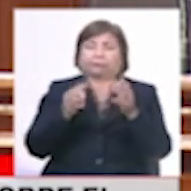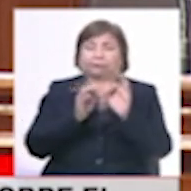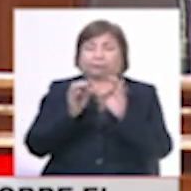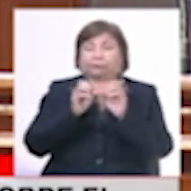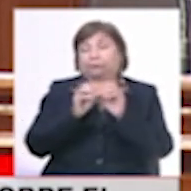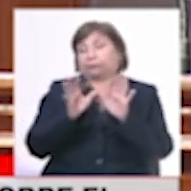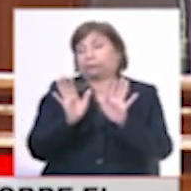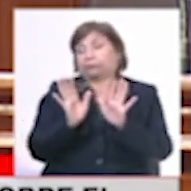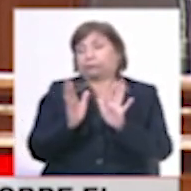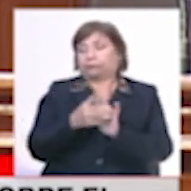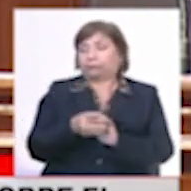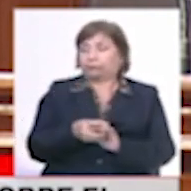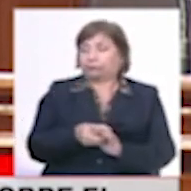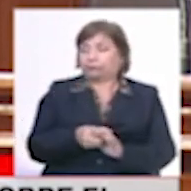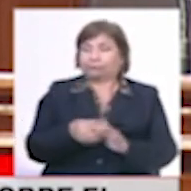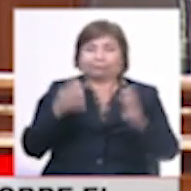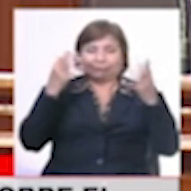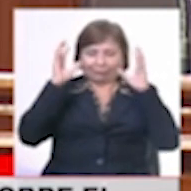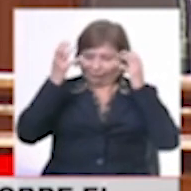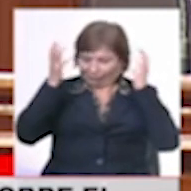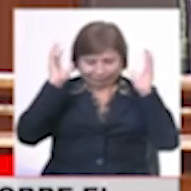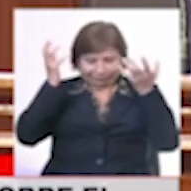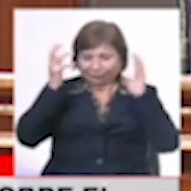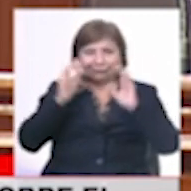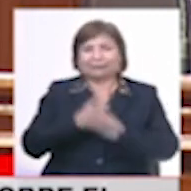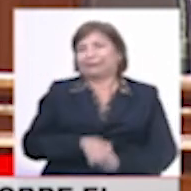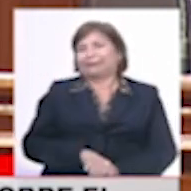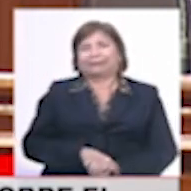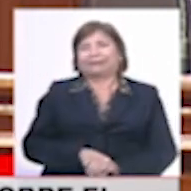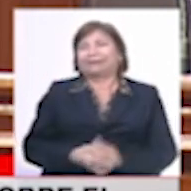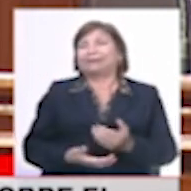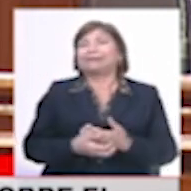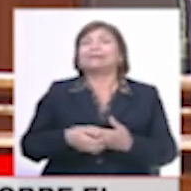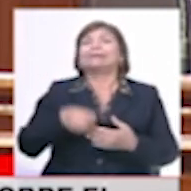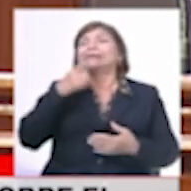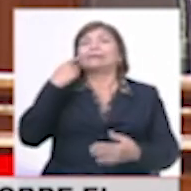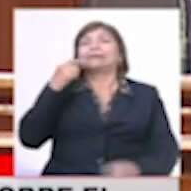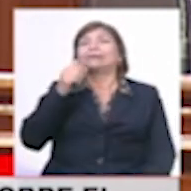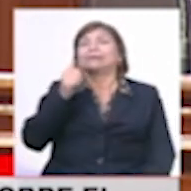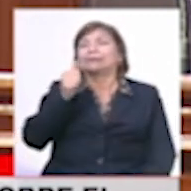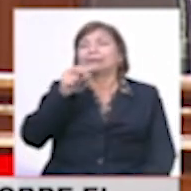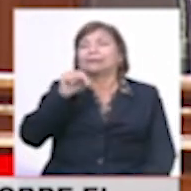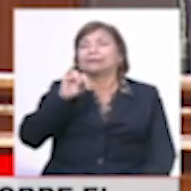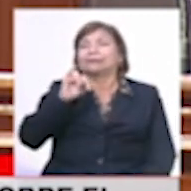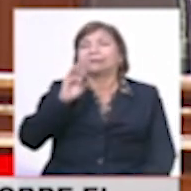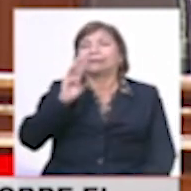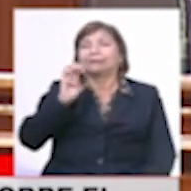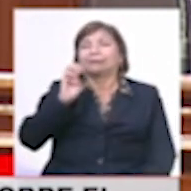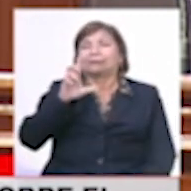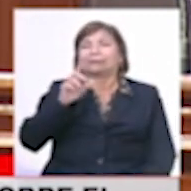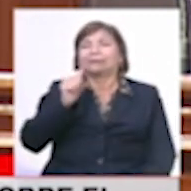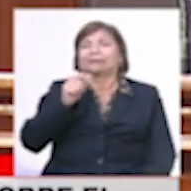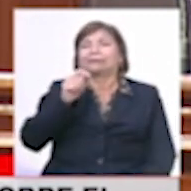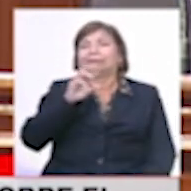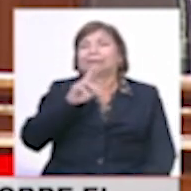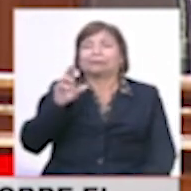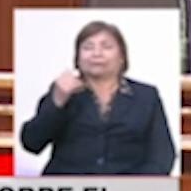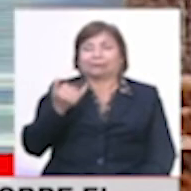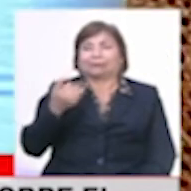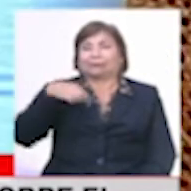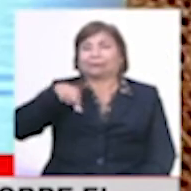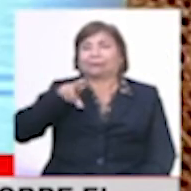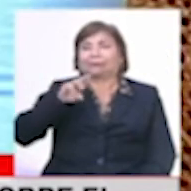porque ya hay tanta confusión, del señor Aníbal Torres, premier, el actual